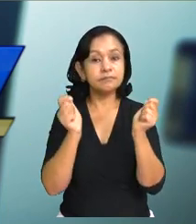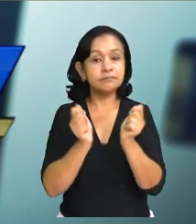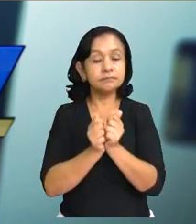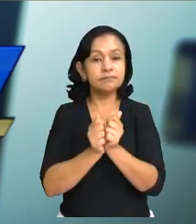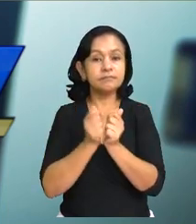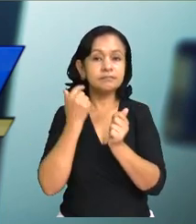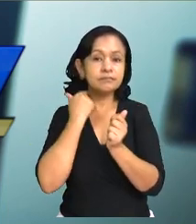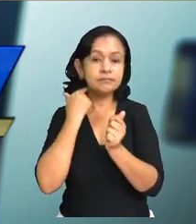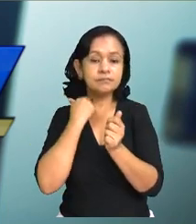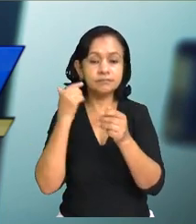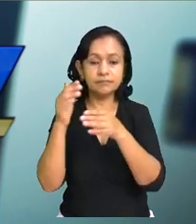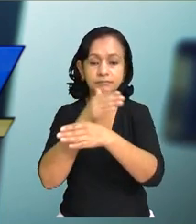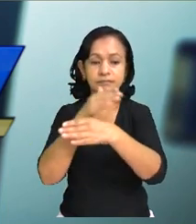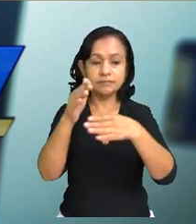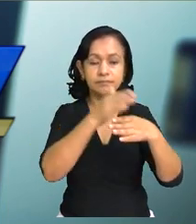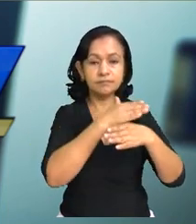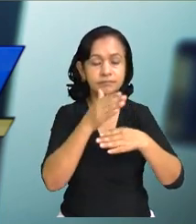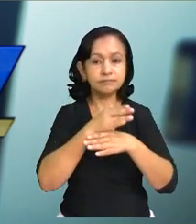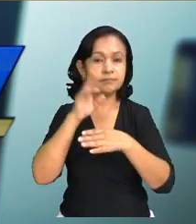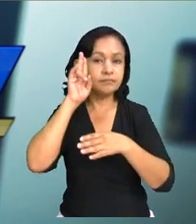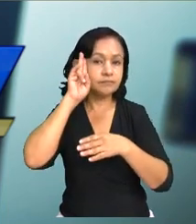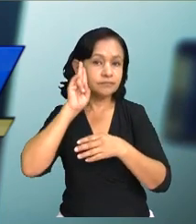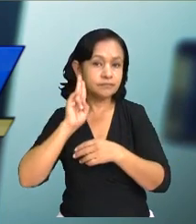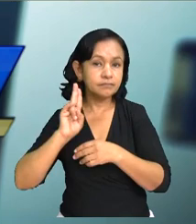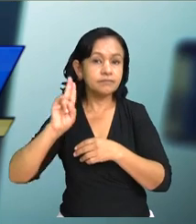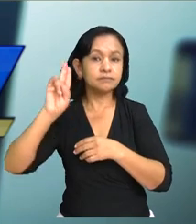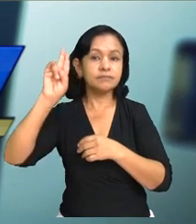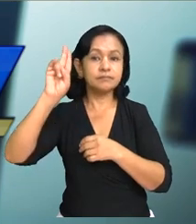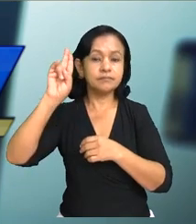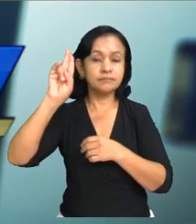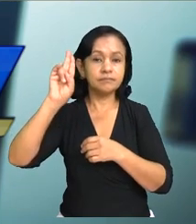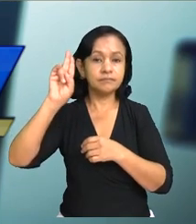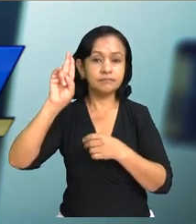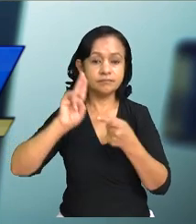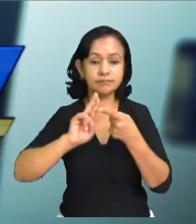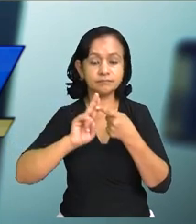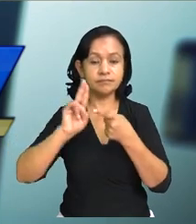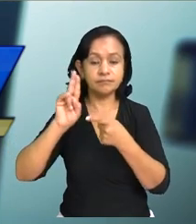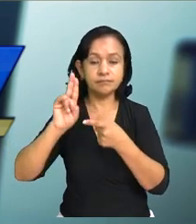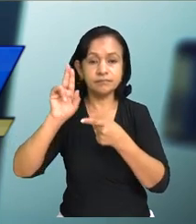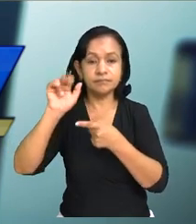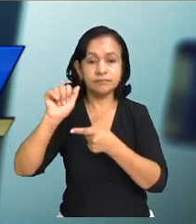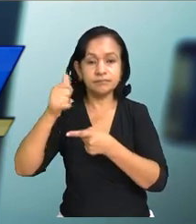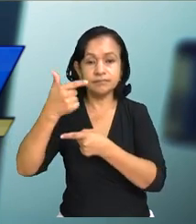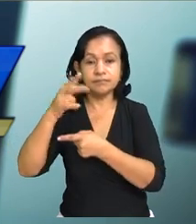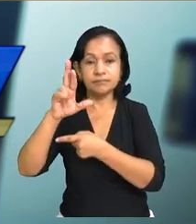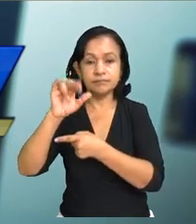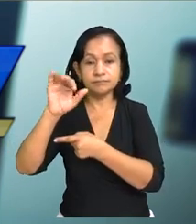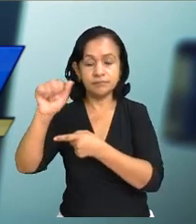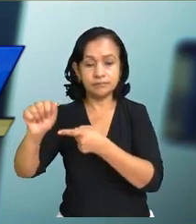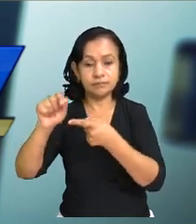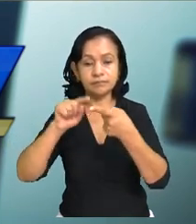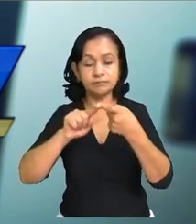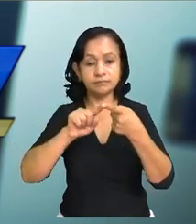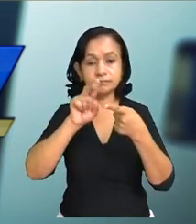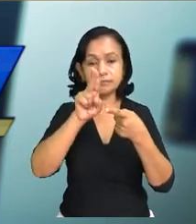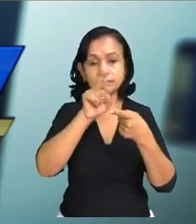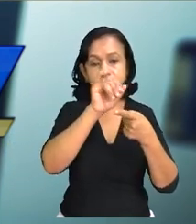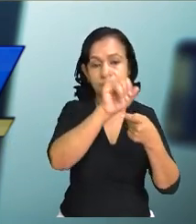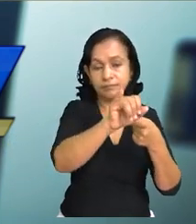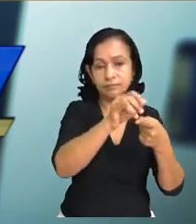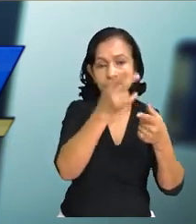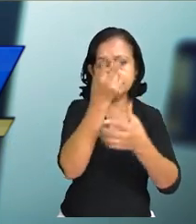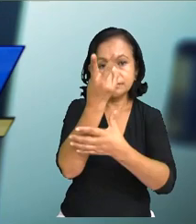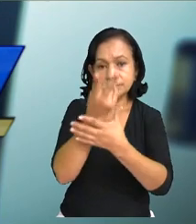busqué, hay tantas instituciones, la Universidad Nacional, tanto la agraria como la Universidad Nacional de Ingeniería,